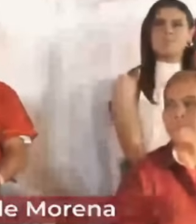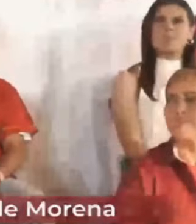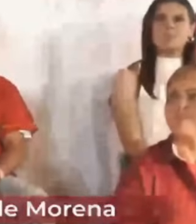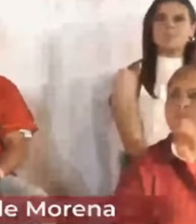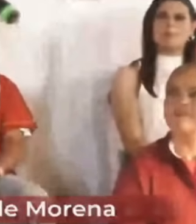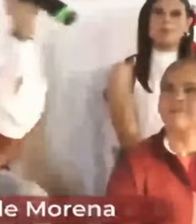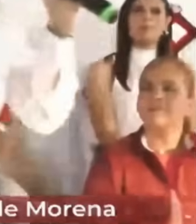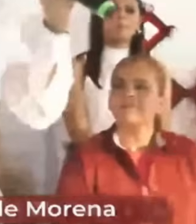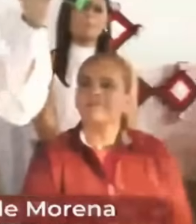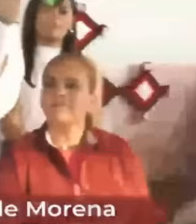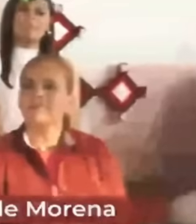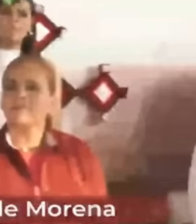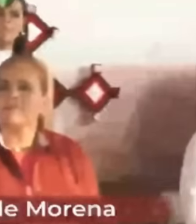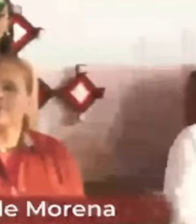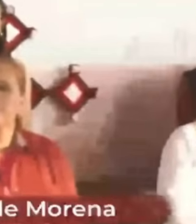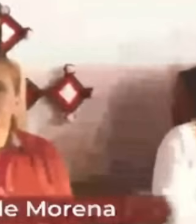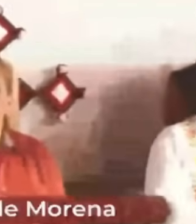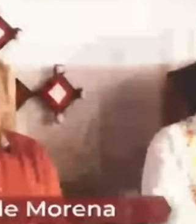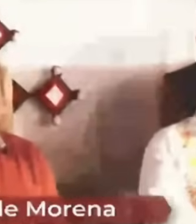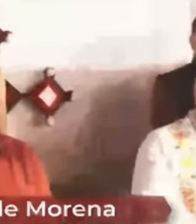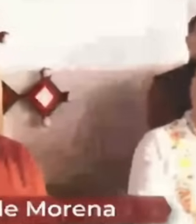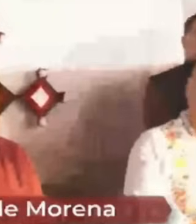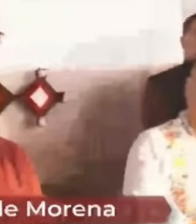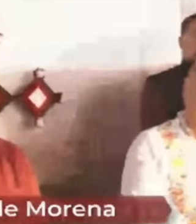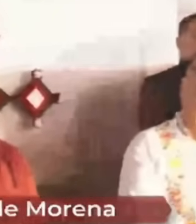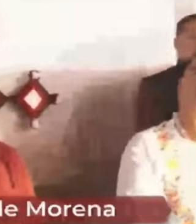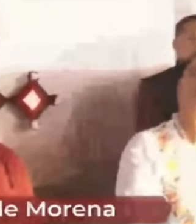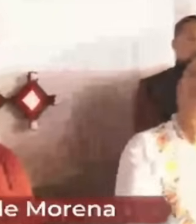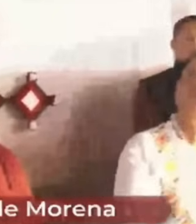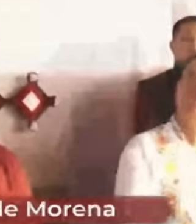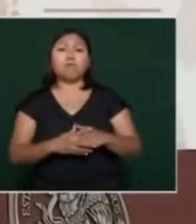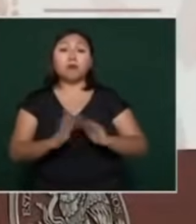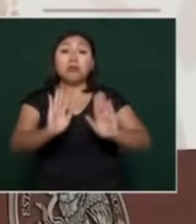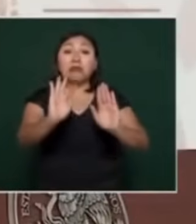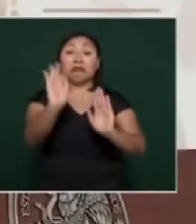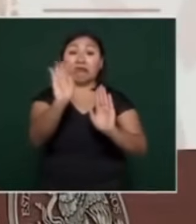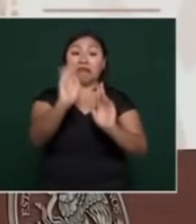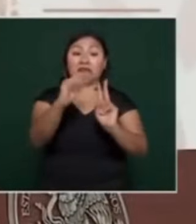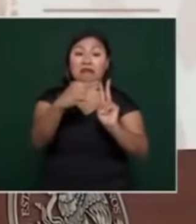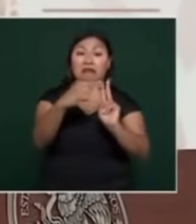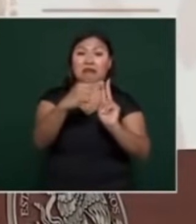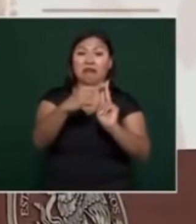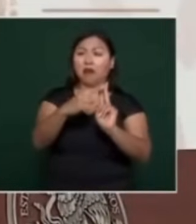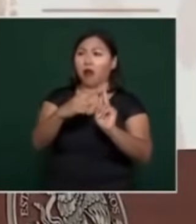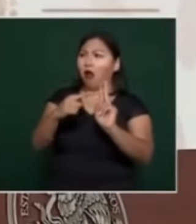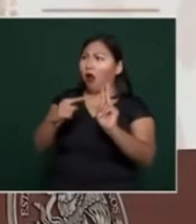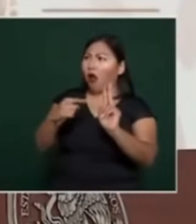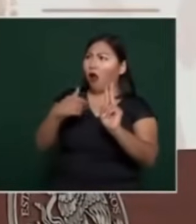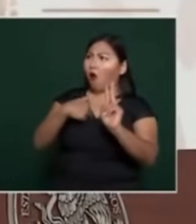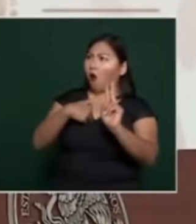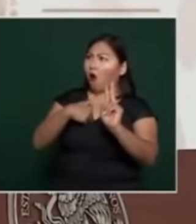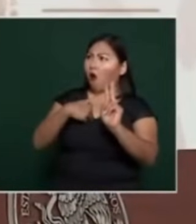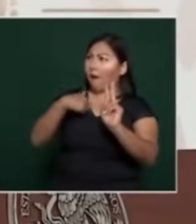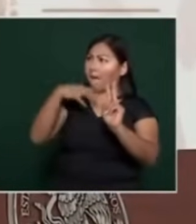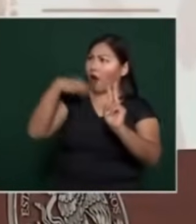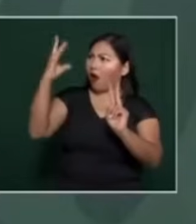derecho, no es un privilegio, no es una mercancía, como nos hicieron creer. ¿Qué dijo el presidente